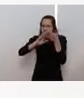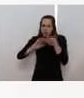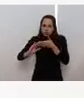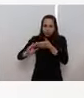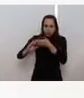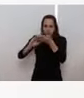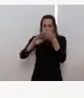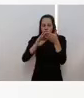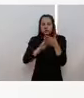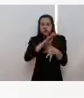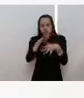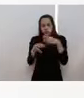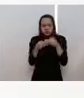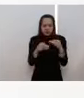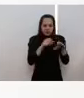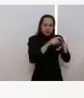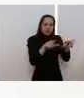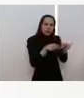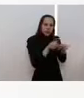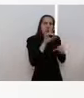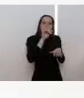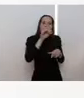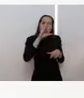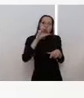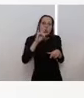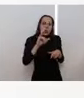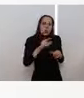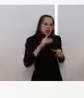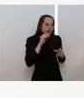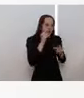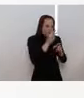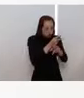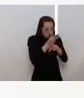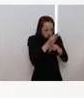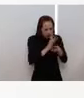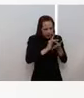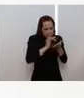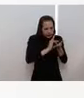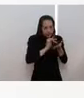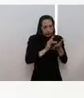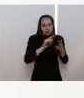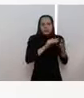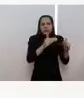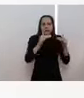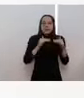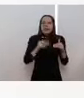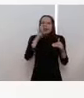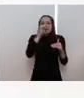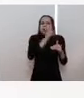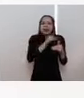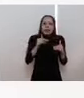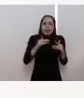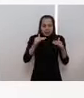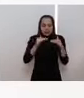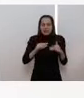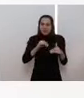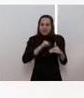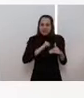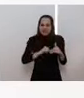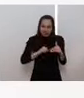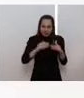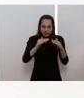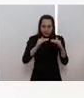internaron a la unidad de cuidados intensivos pediátricos coronarios y post quirúrgicos de igual forma se hizo la